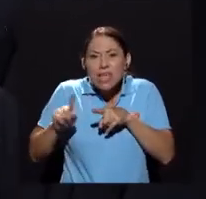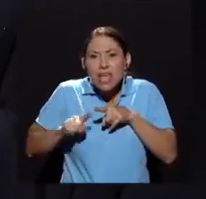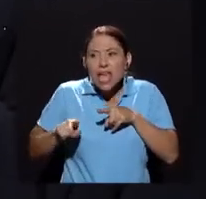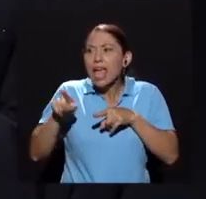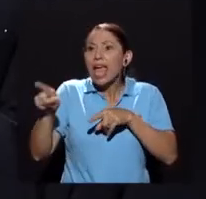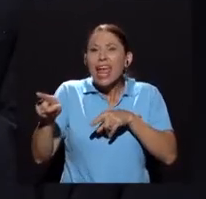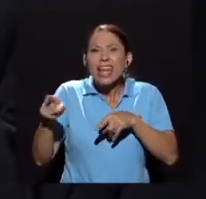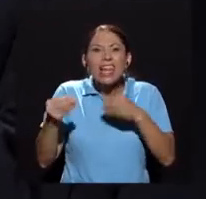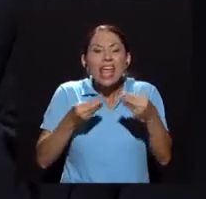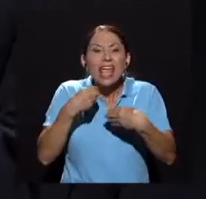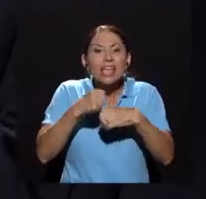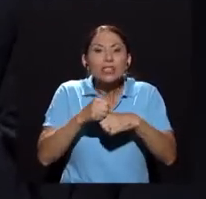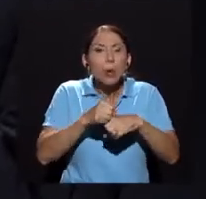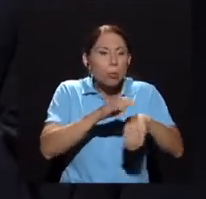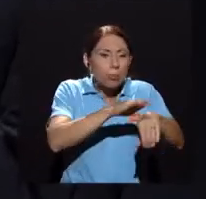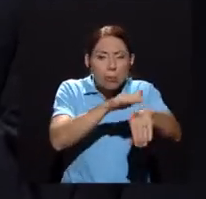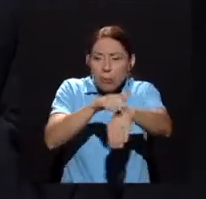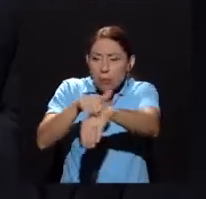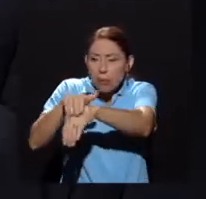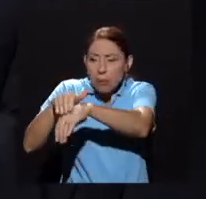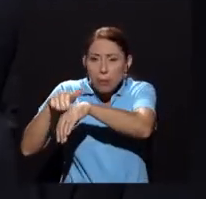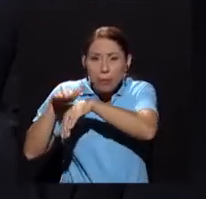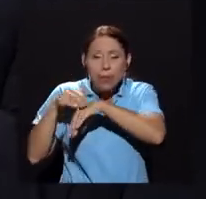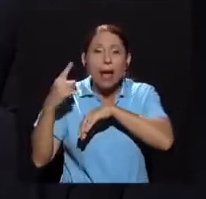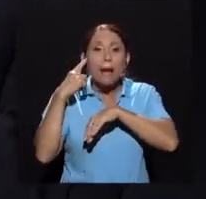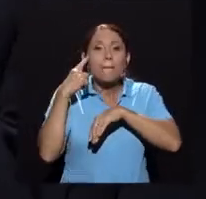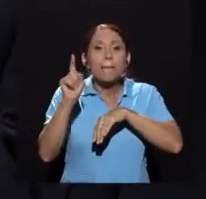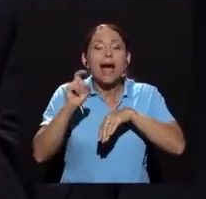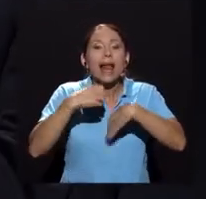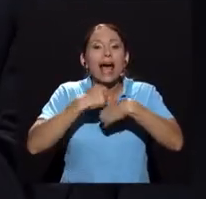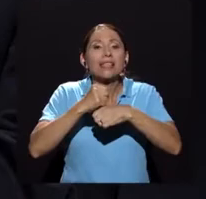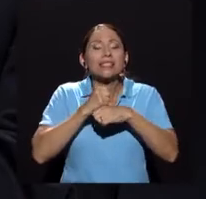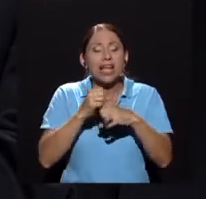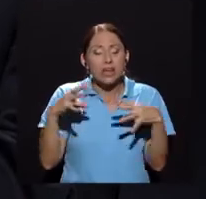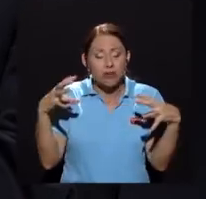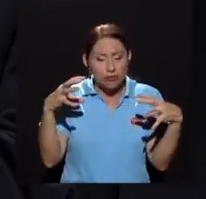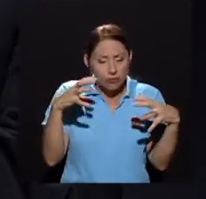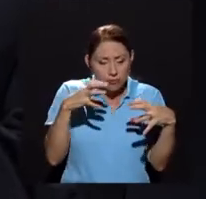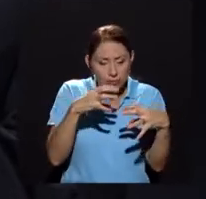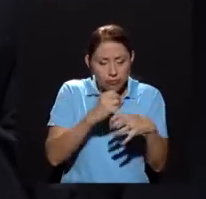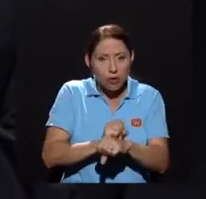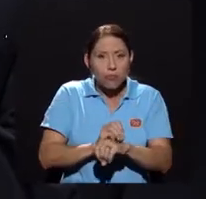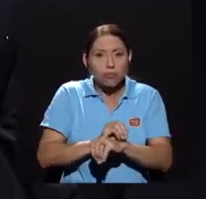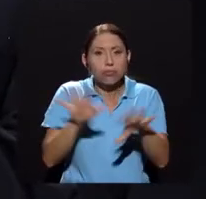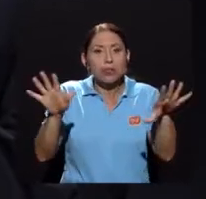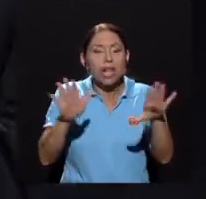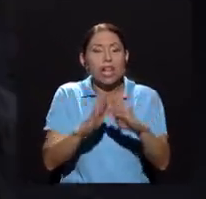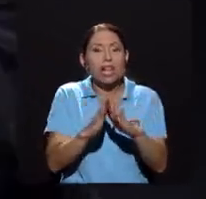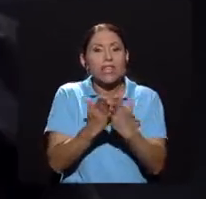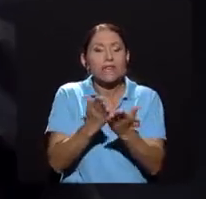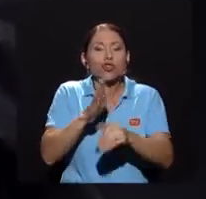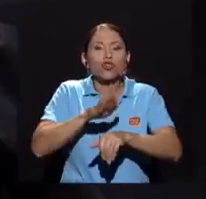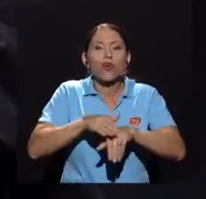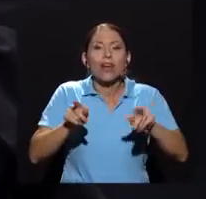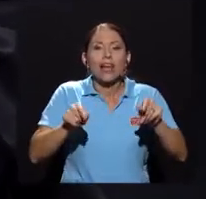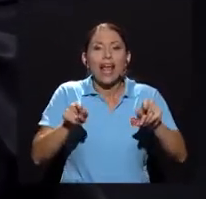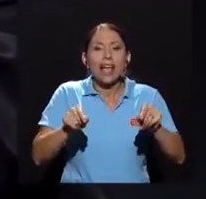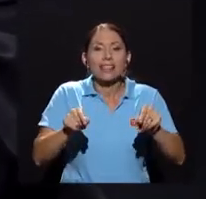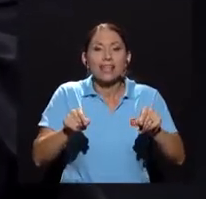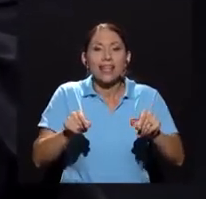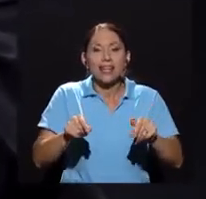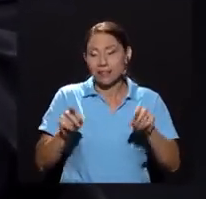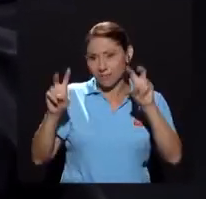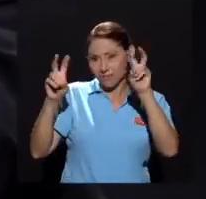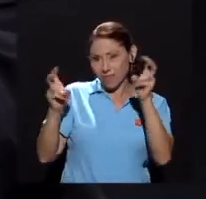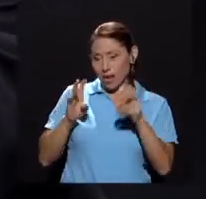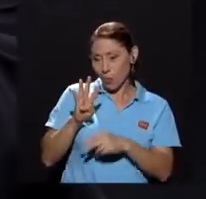una publicación masiva de libros sobre el cáncer y uno de los 45 libros son dos tomos de este grueso